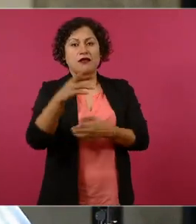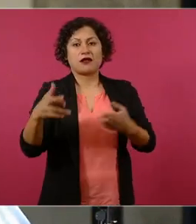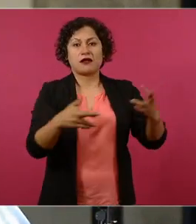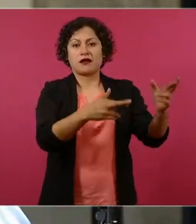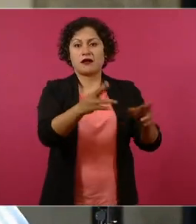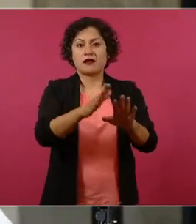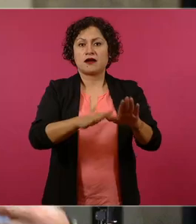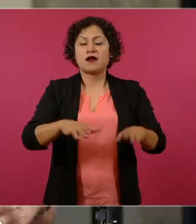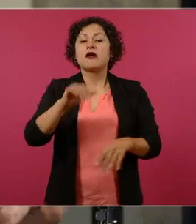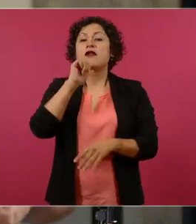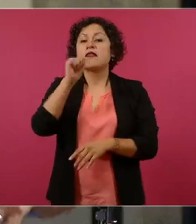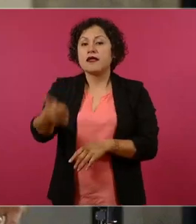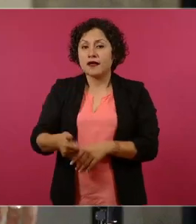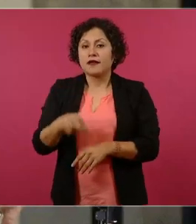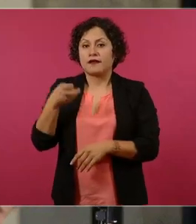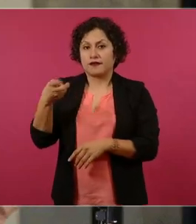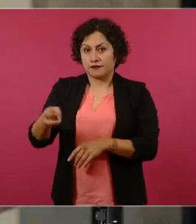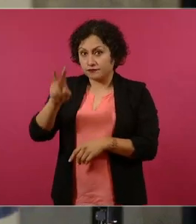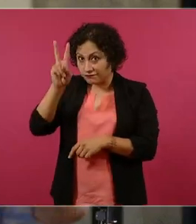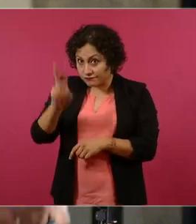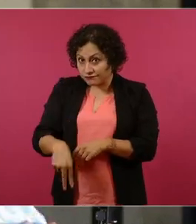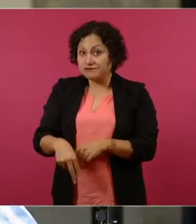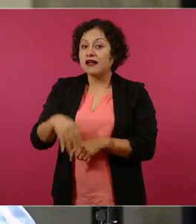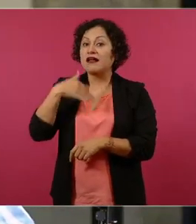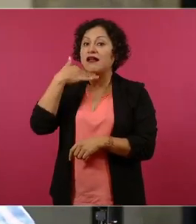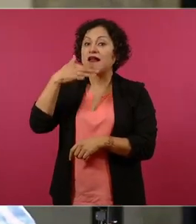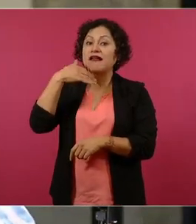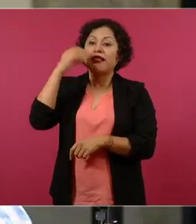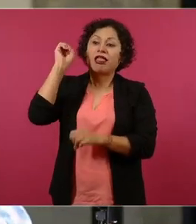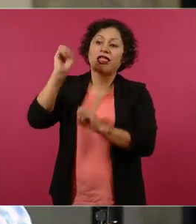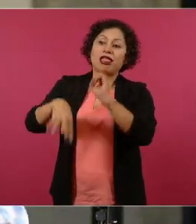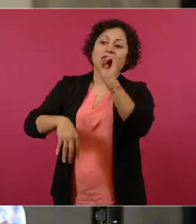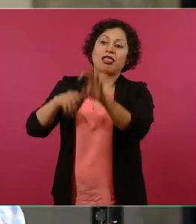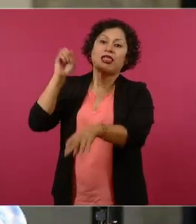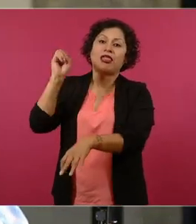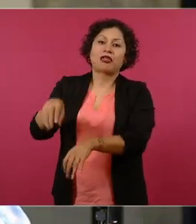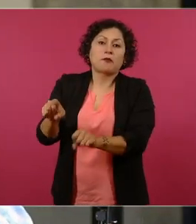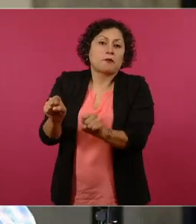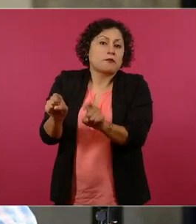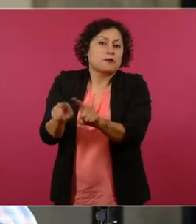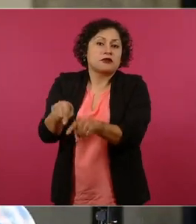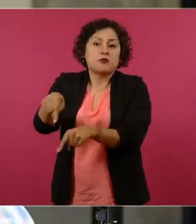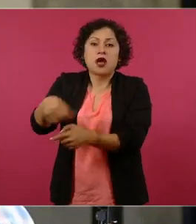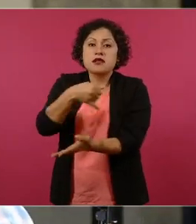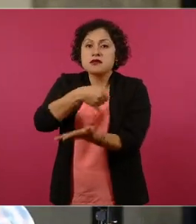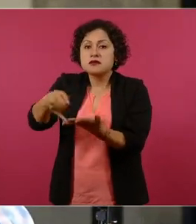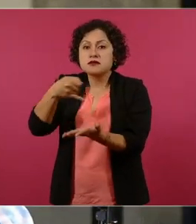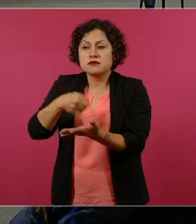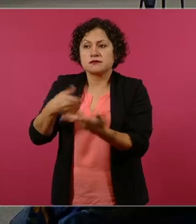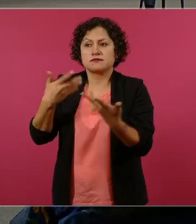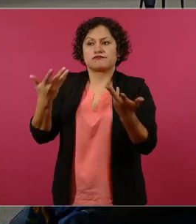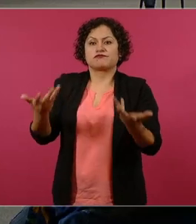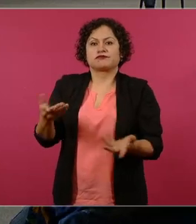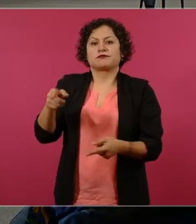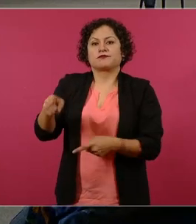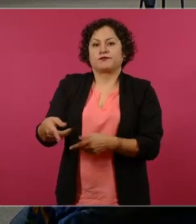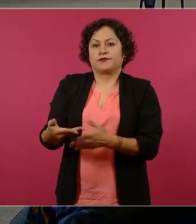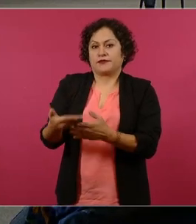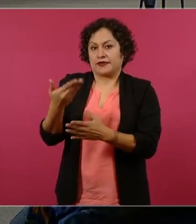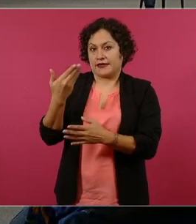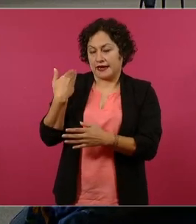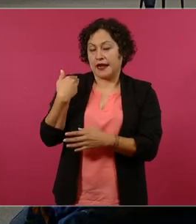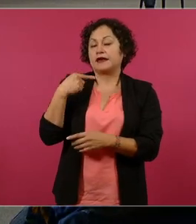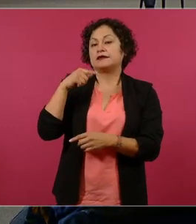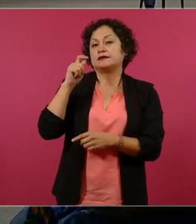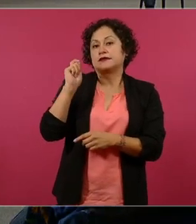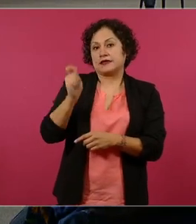municipios se concentra en una región muy pequeña que además es agrícola y el hubo una clausura simbólica luego una clausura